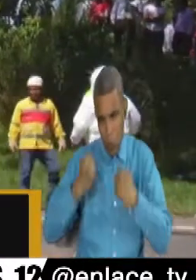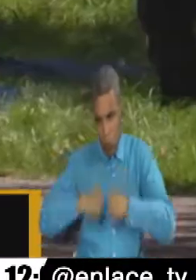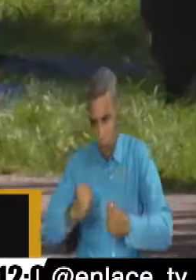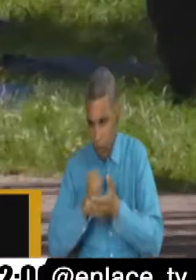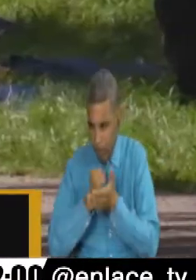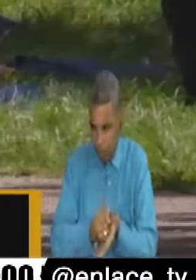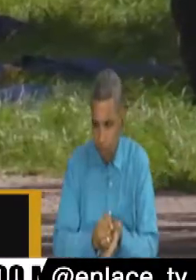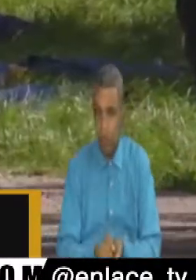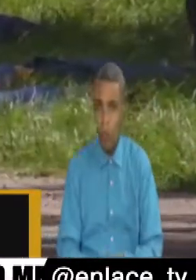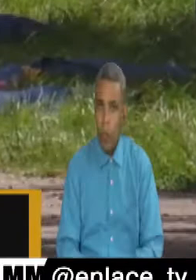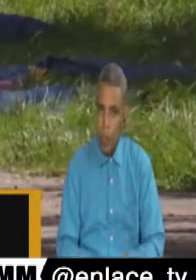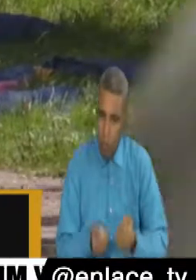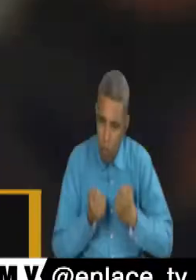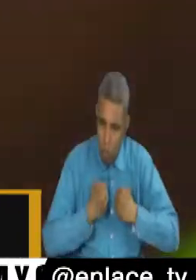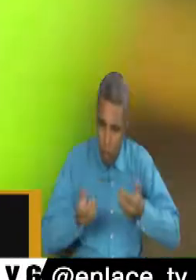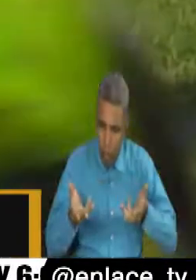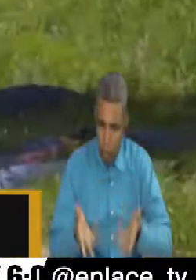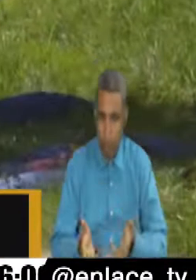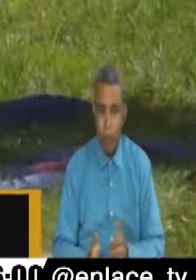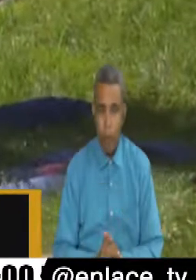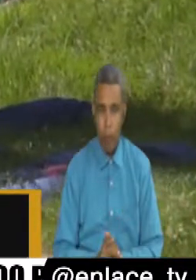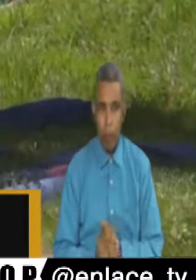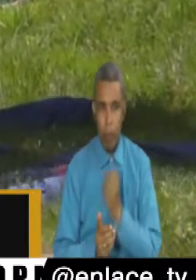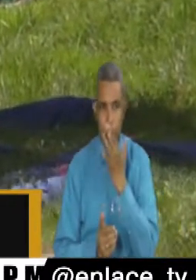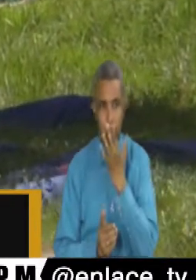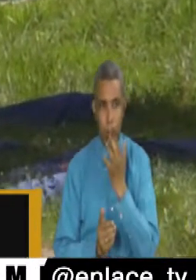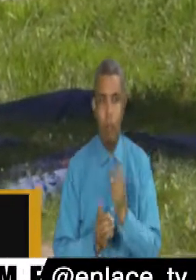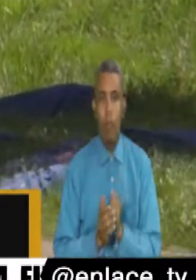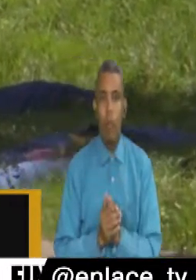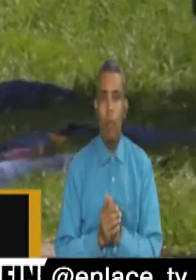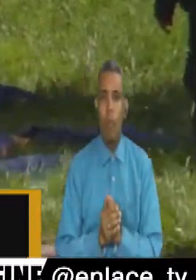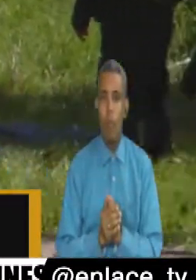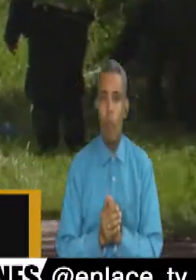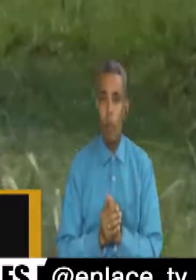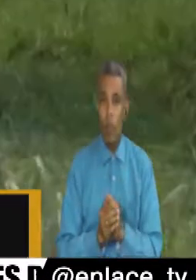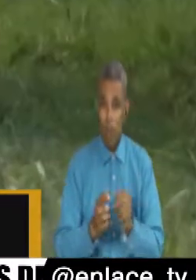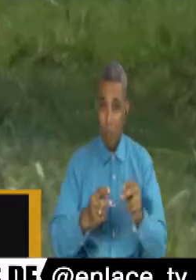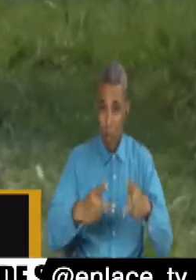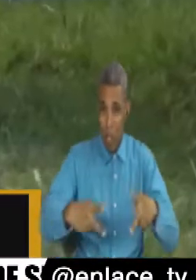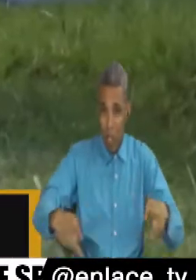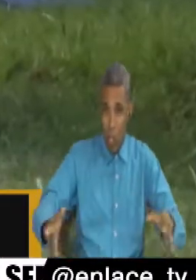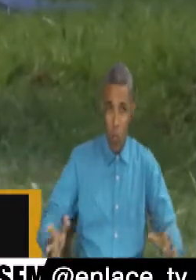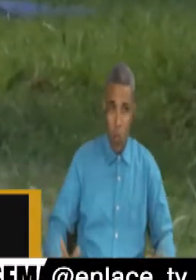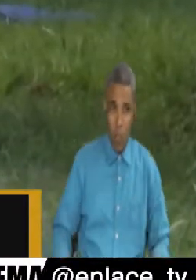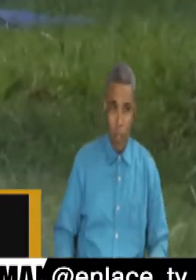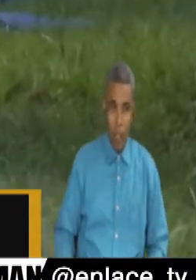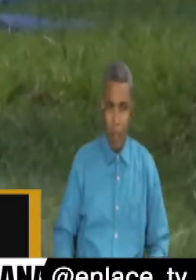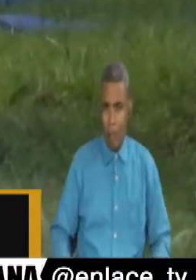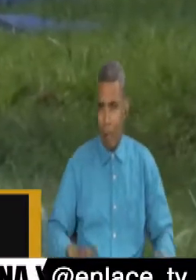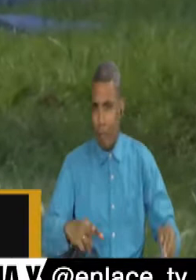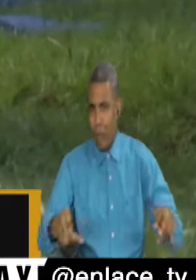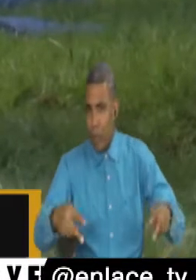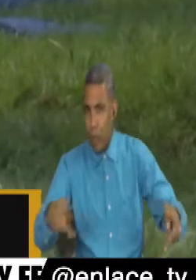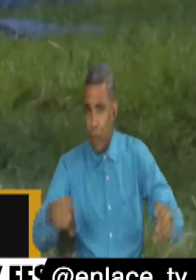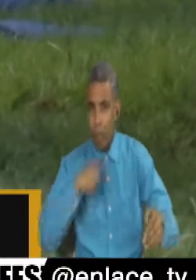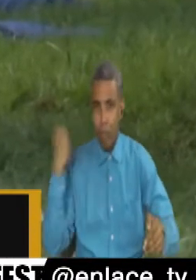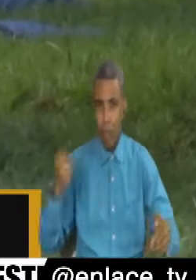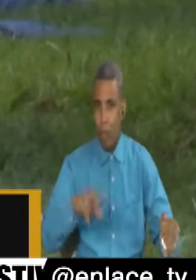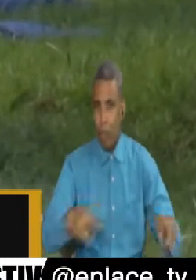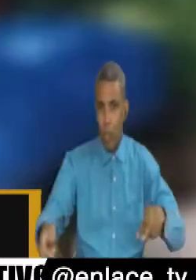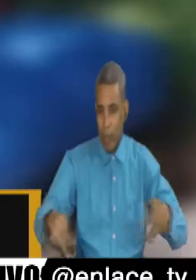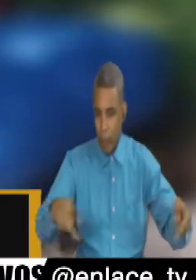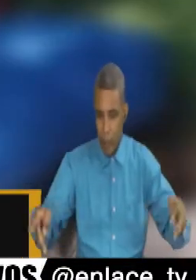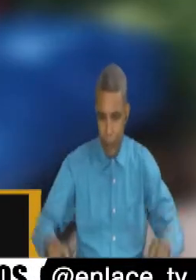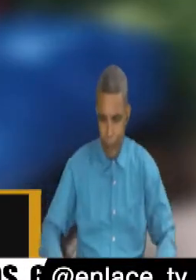120 fueron colocados por las autoridades competentes a un costado de la vía para hacer su respectivo reconocimiento. Todos murieron de